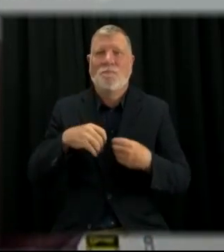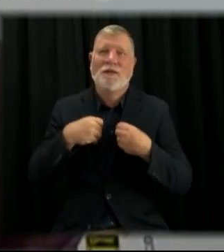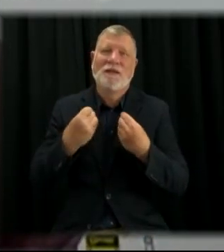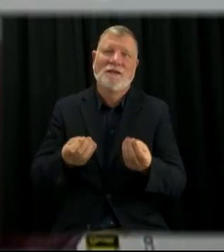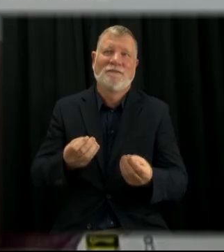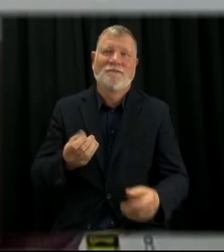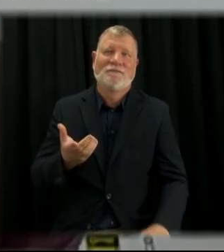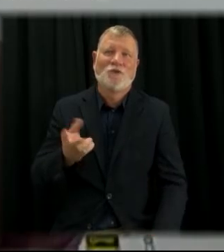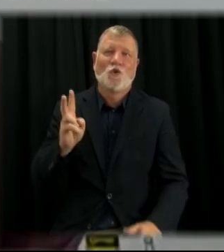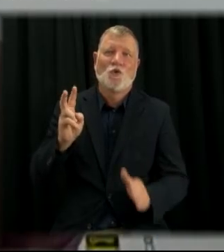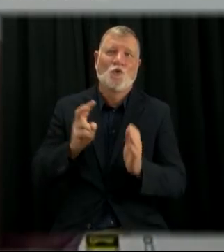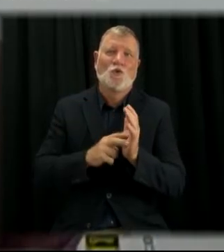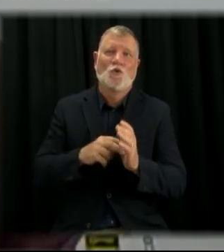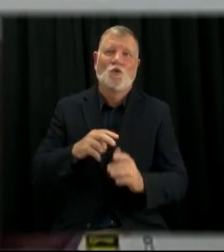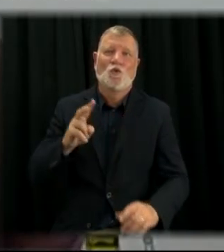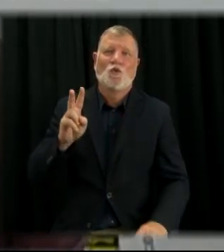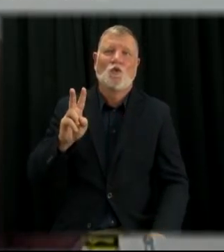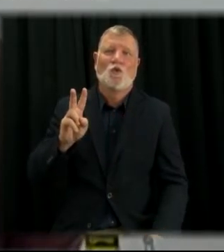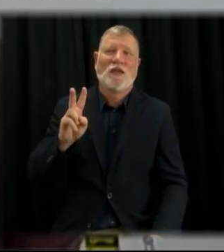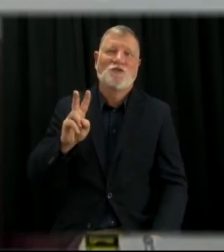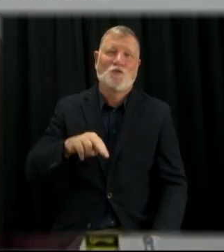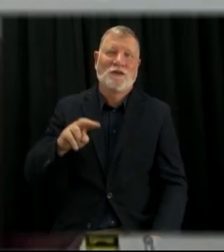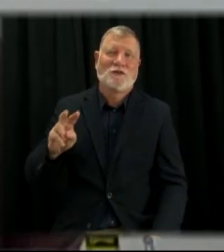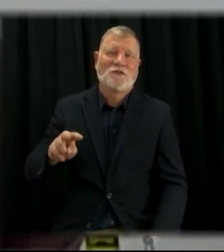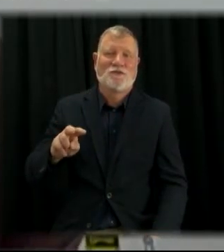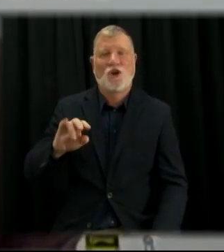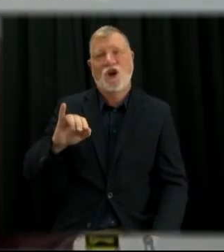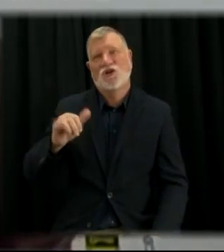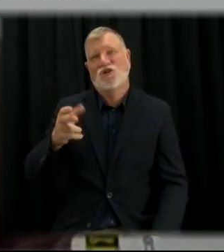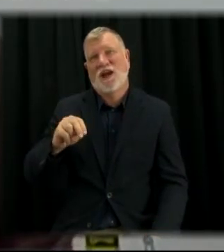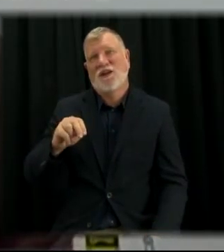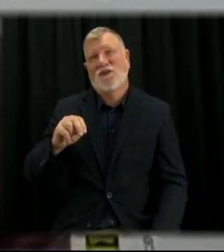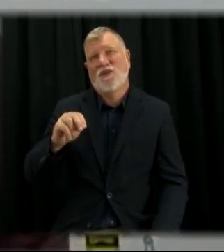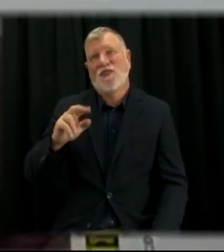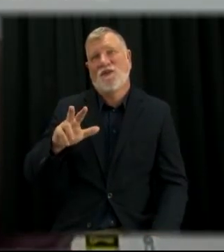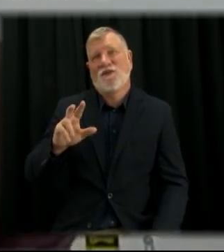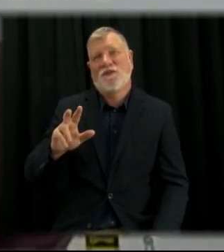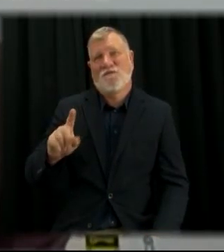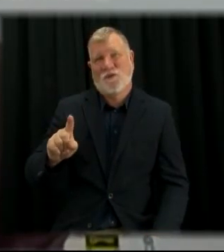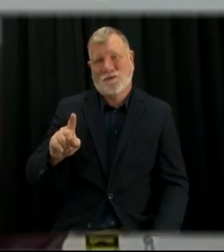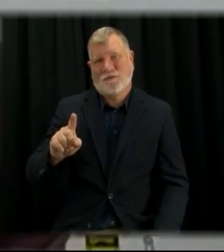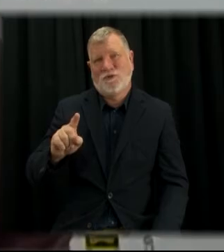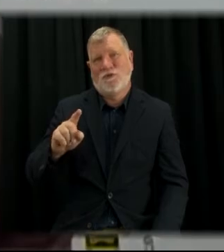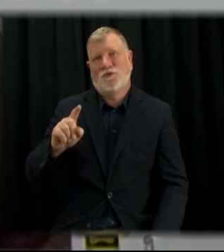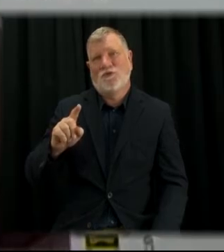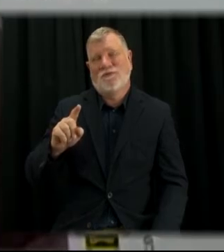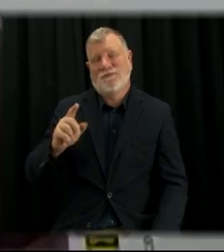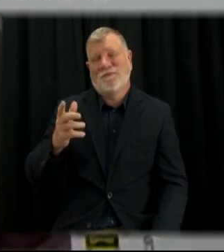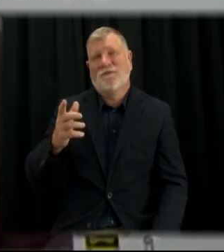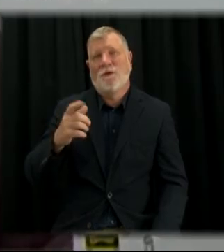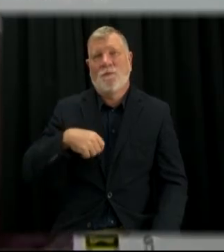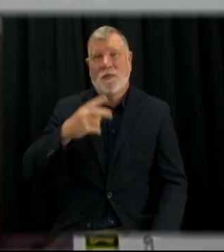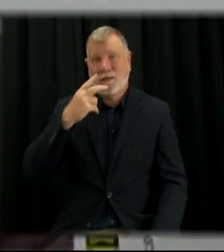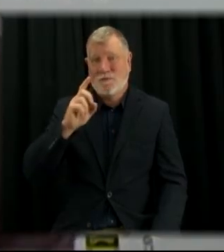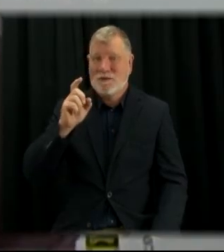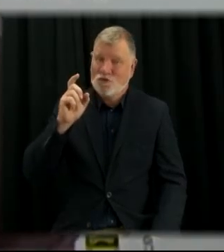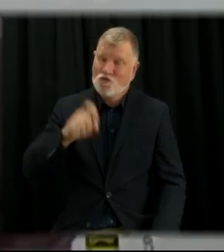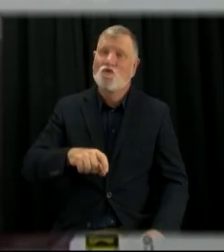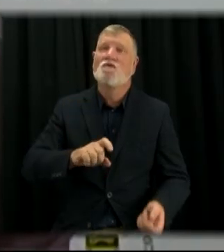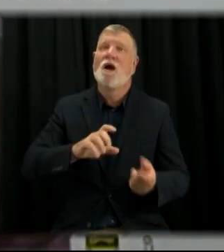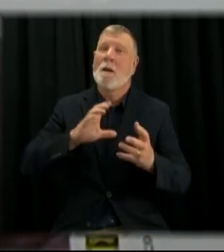será emitido para el 2022, enero 31. Así que necesitamos